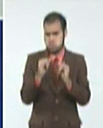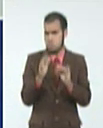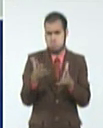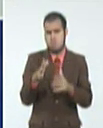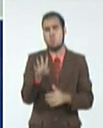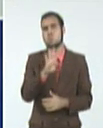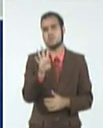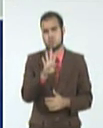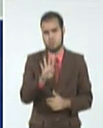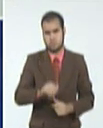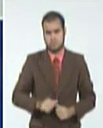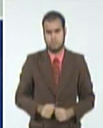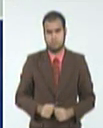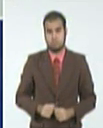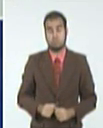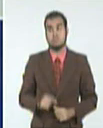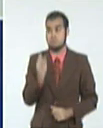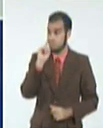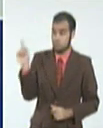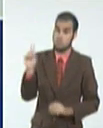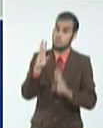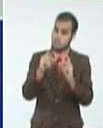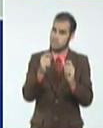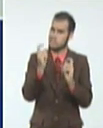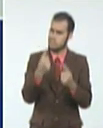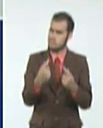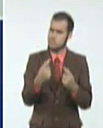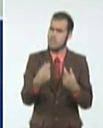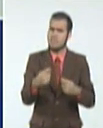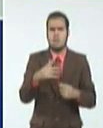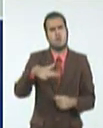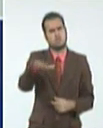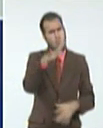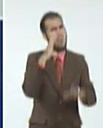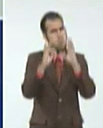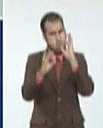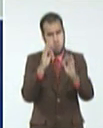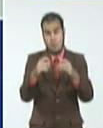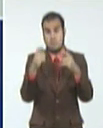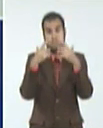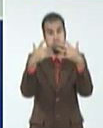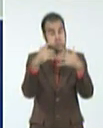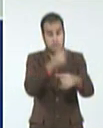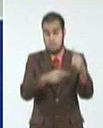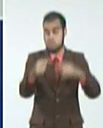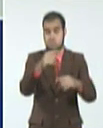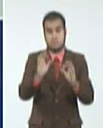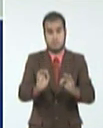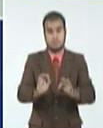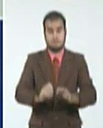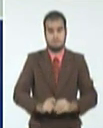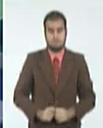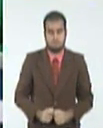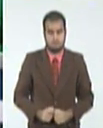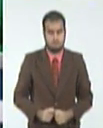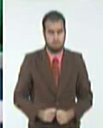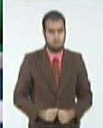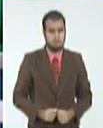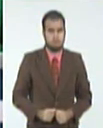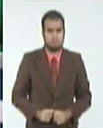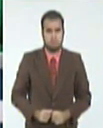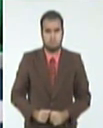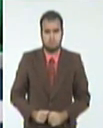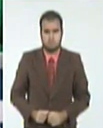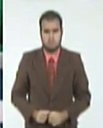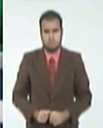datos para darnos cuenta de la importancia que juega hoy, siempre la ha jugado,